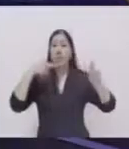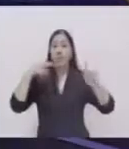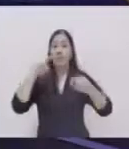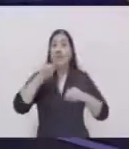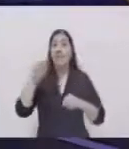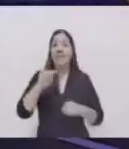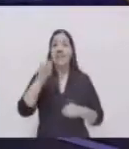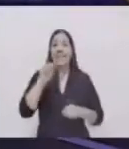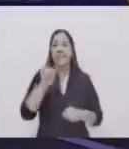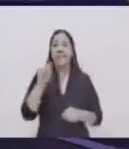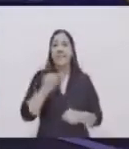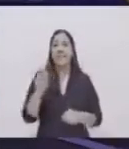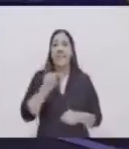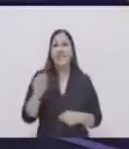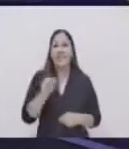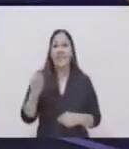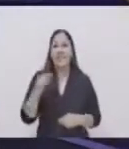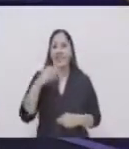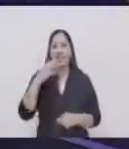Exhalamos.